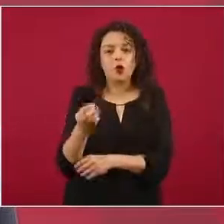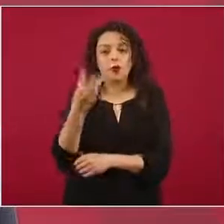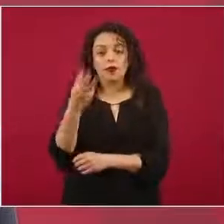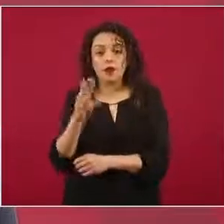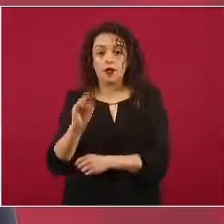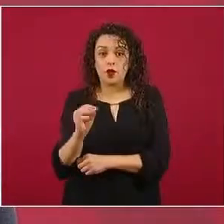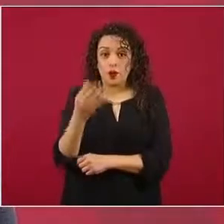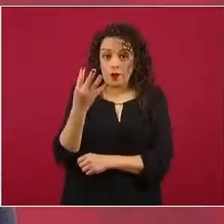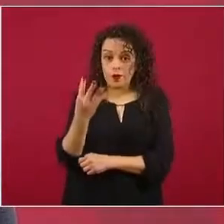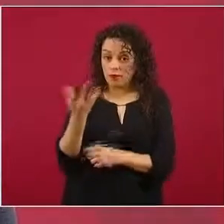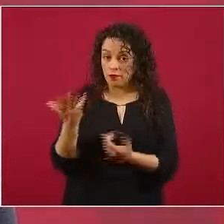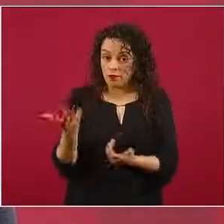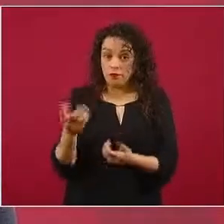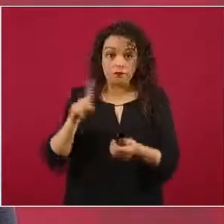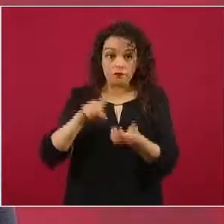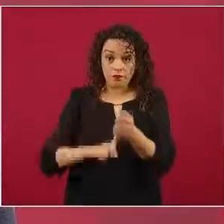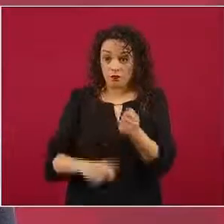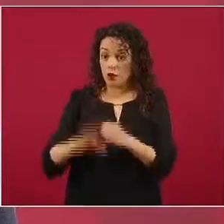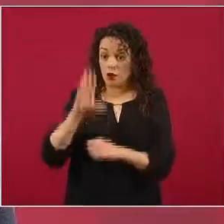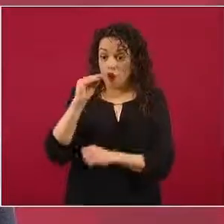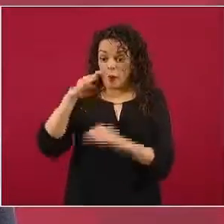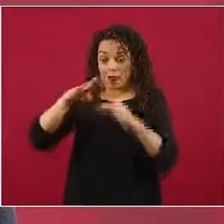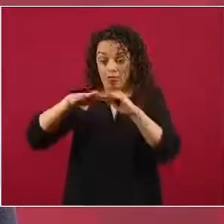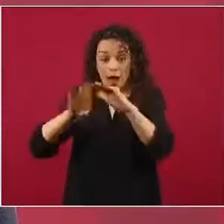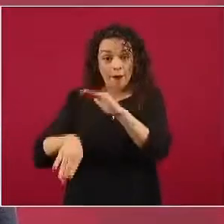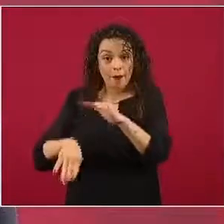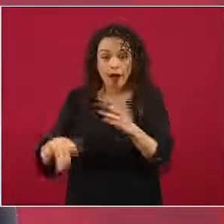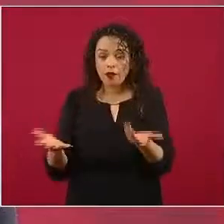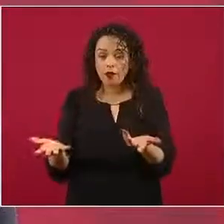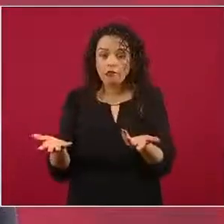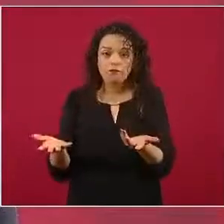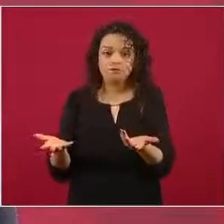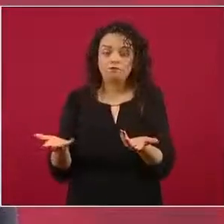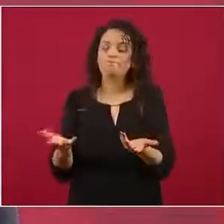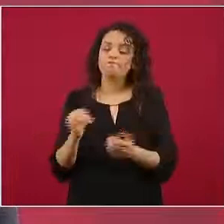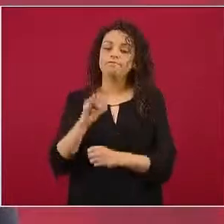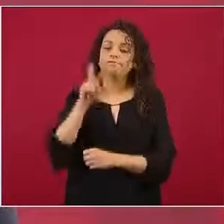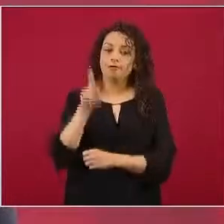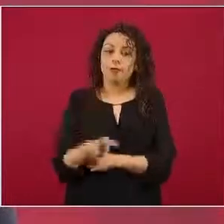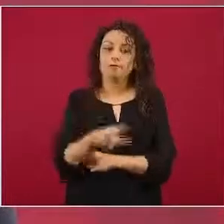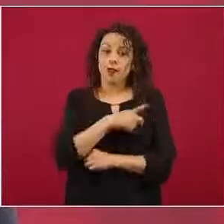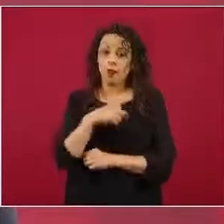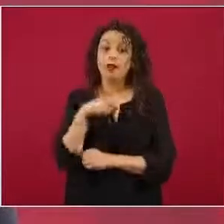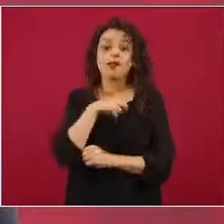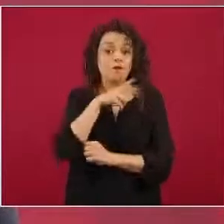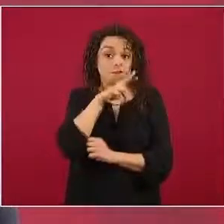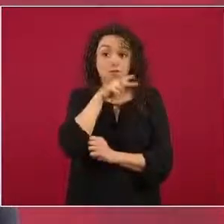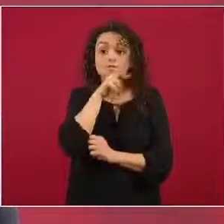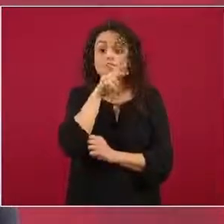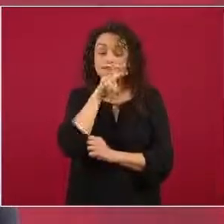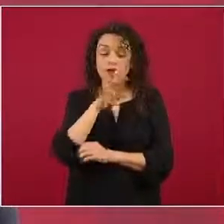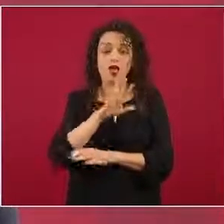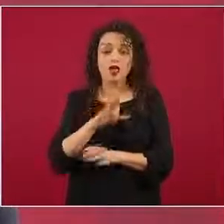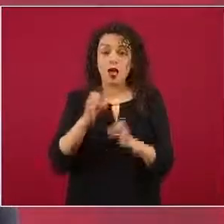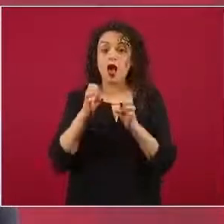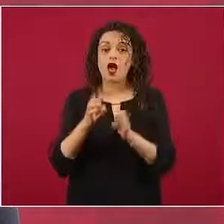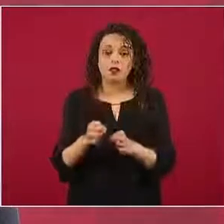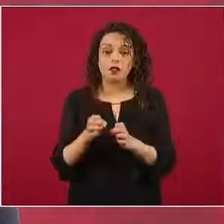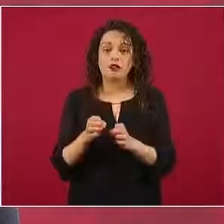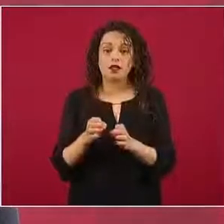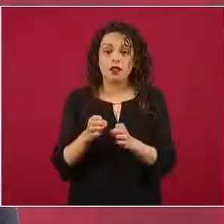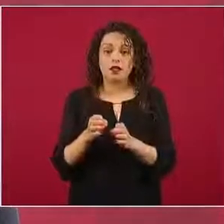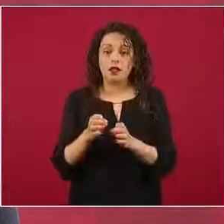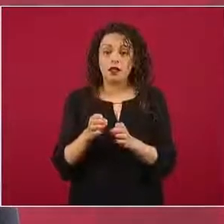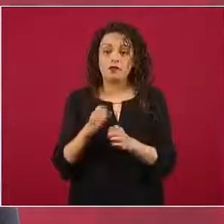Entonces, cualquier oxigenación por debajo de 90 ya es un signo de alarma, ya es un elemento que